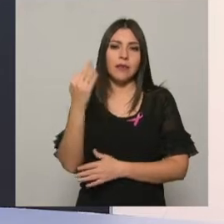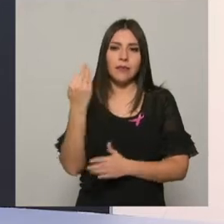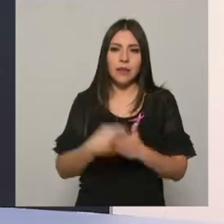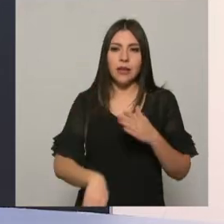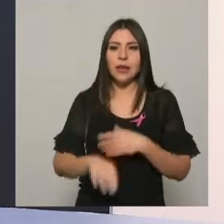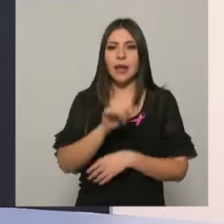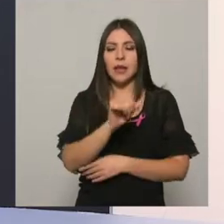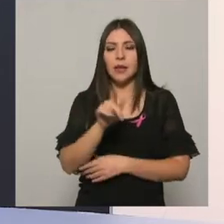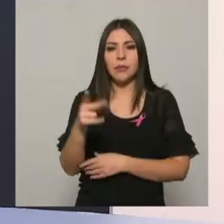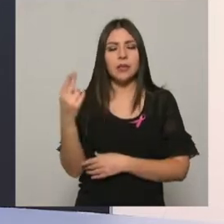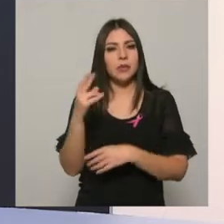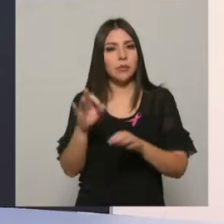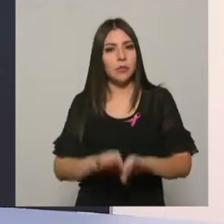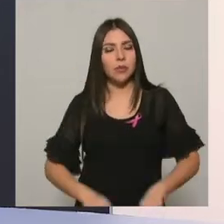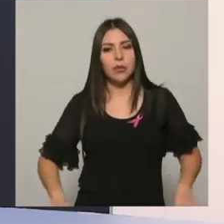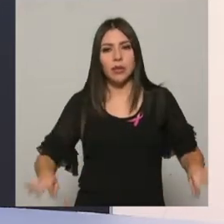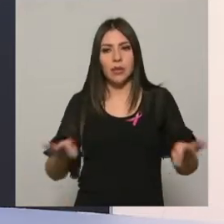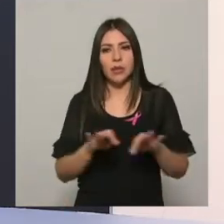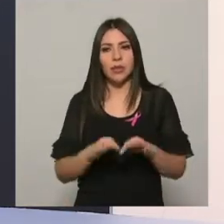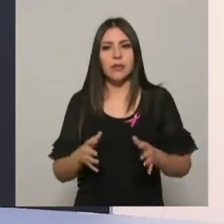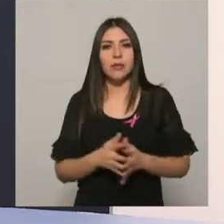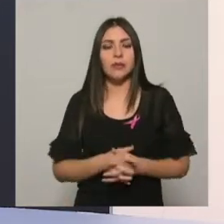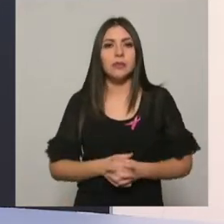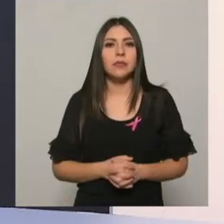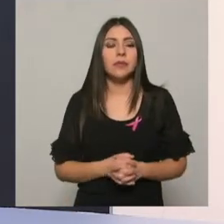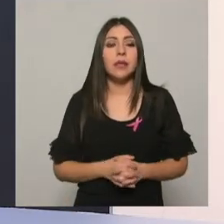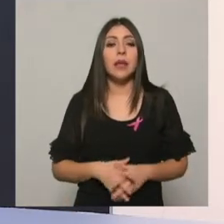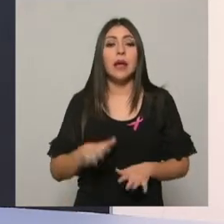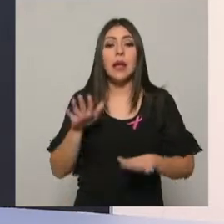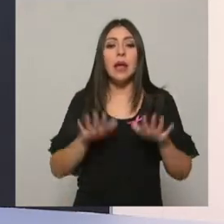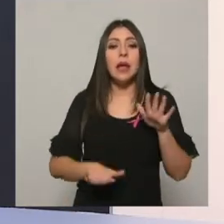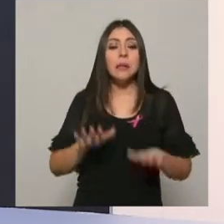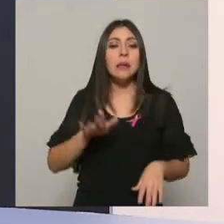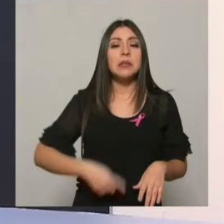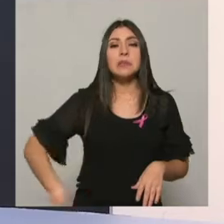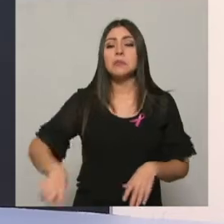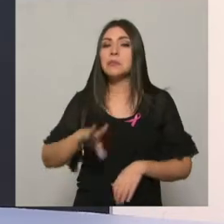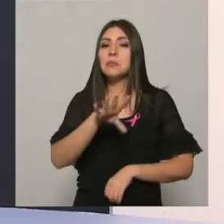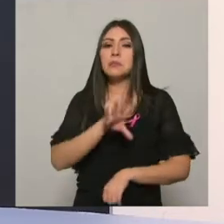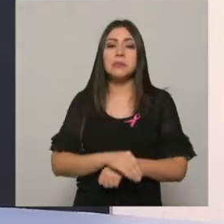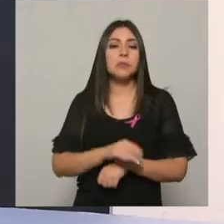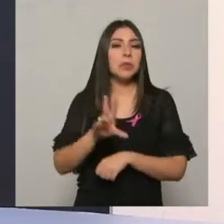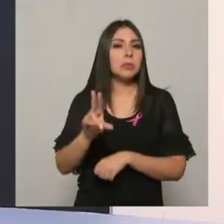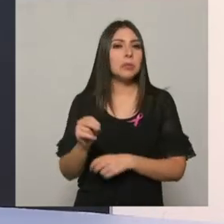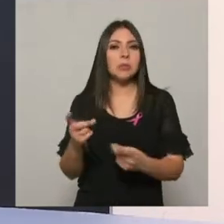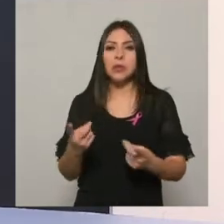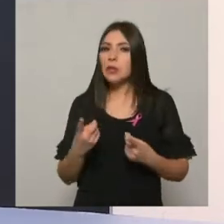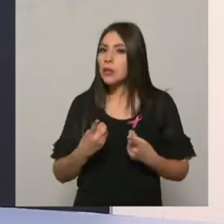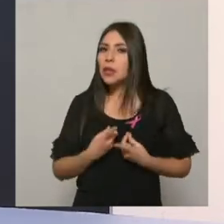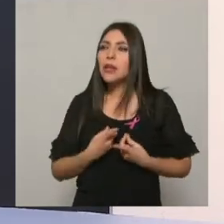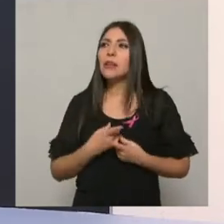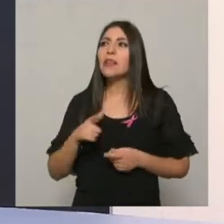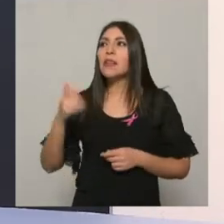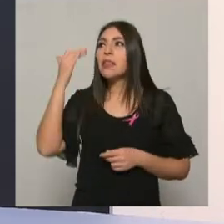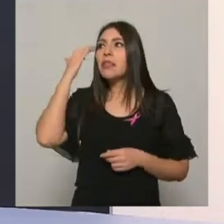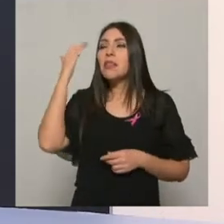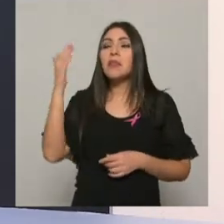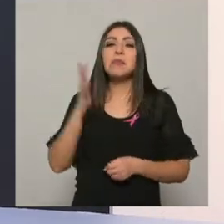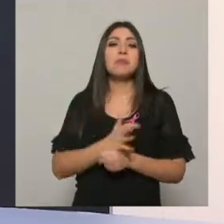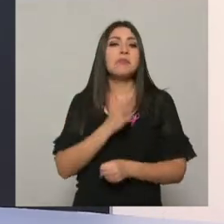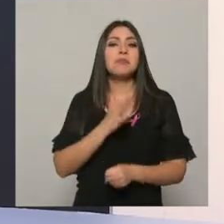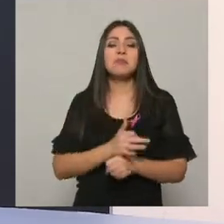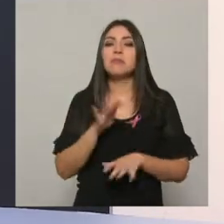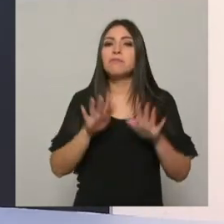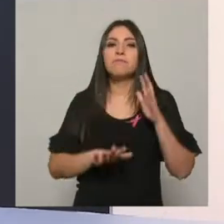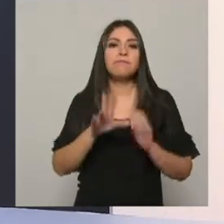son muy importantes. A veces no nos dan autorización o permiso, no tenemos el suficiente tiempo como para dejar el